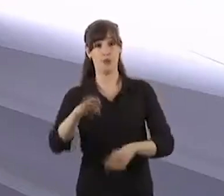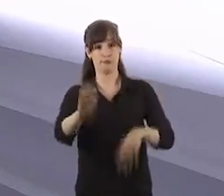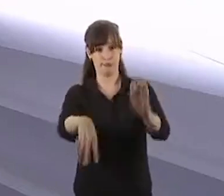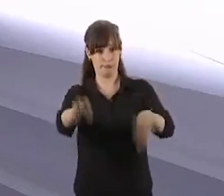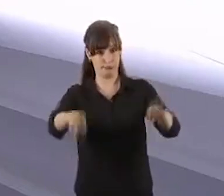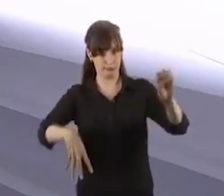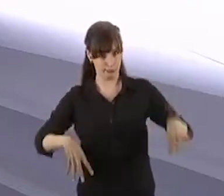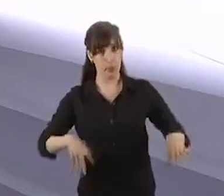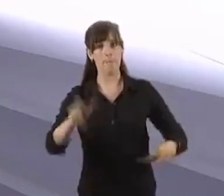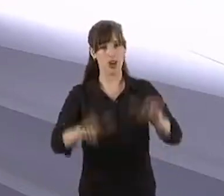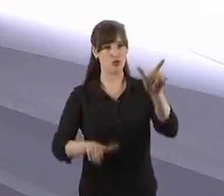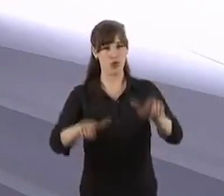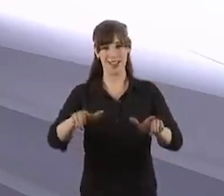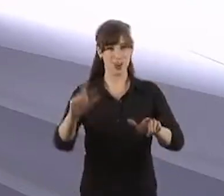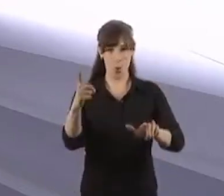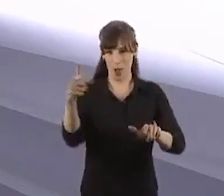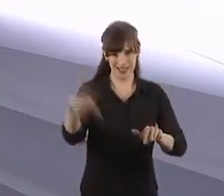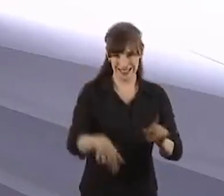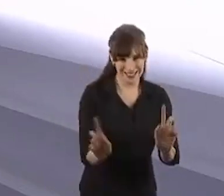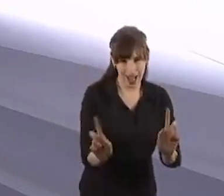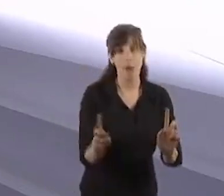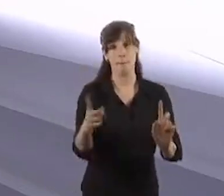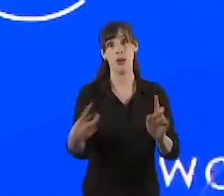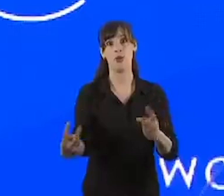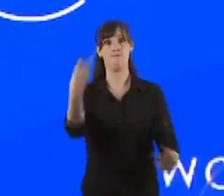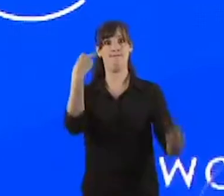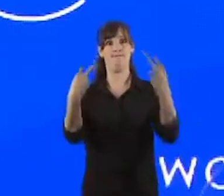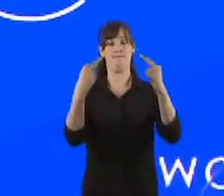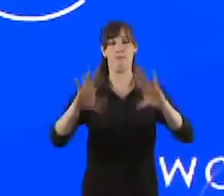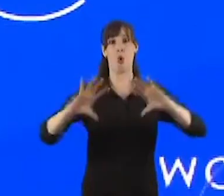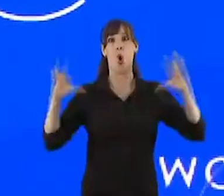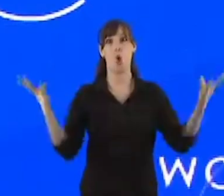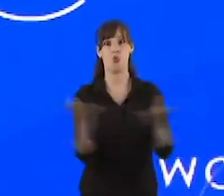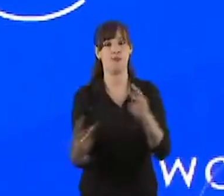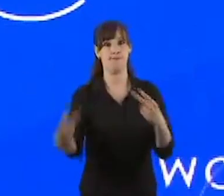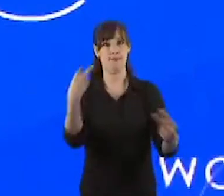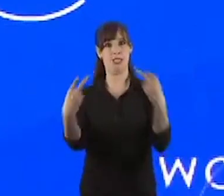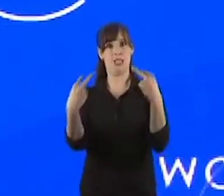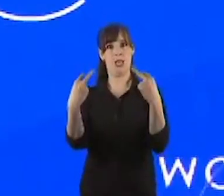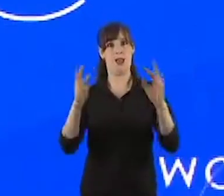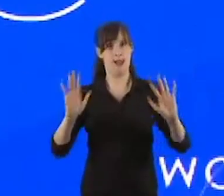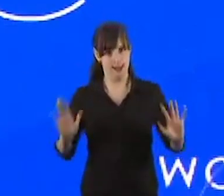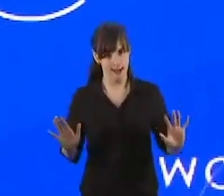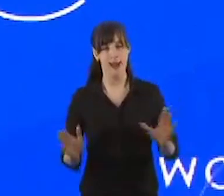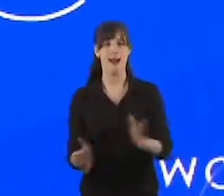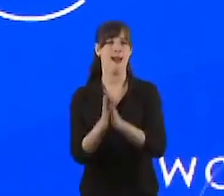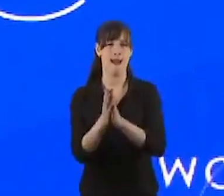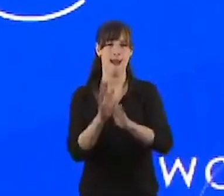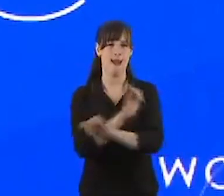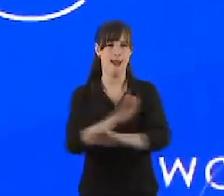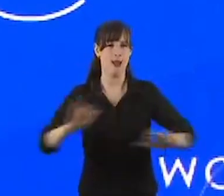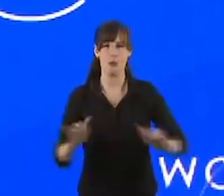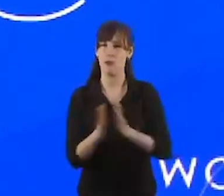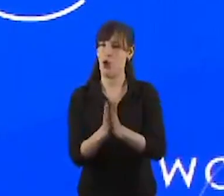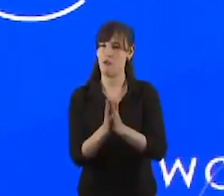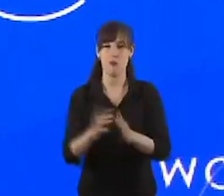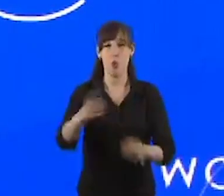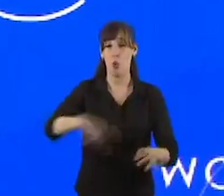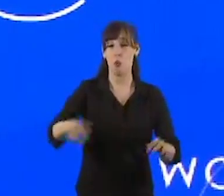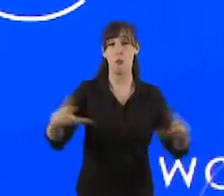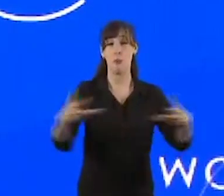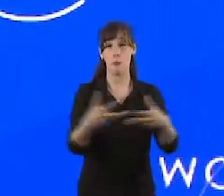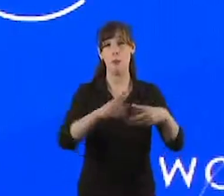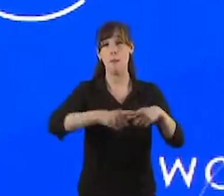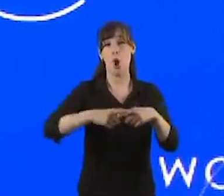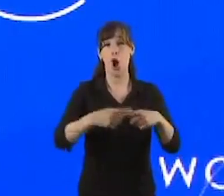están, pero nos están siguiendo desde todas partes del planeta. No se dejen amedrentar ni por la casta política ni por